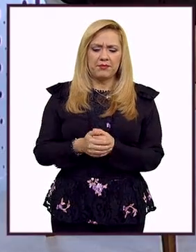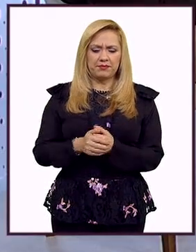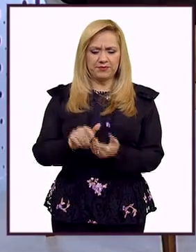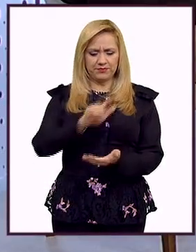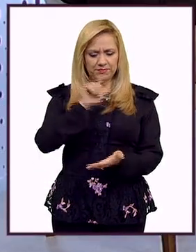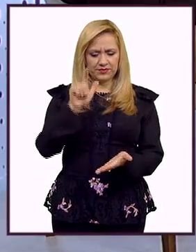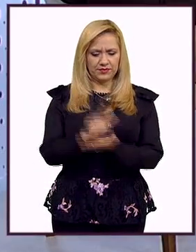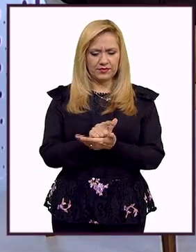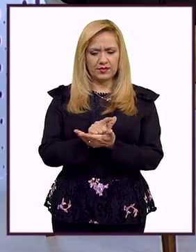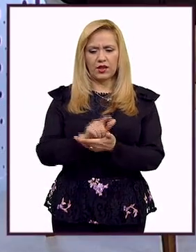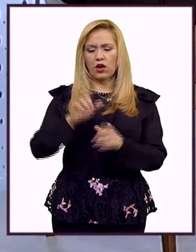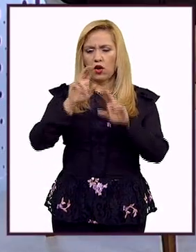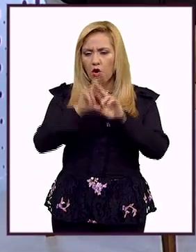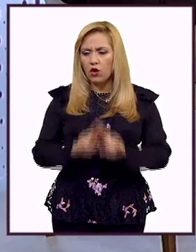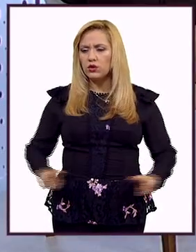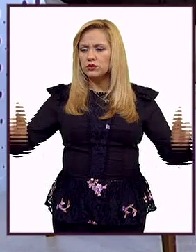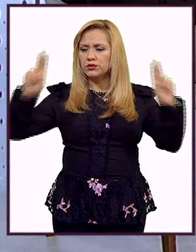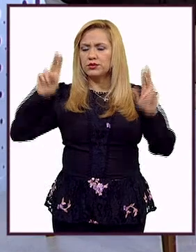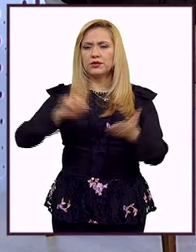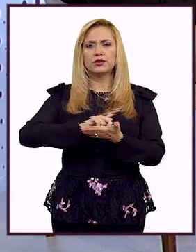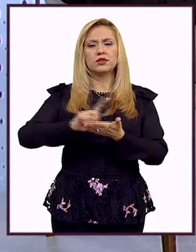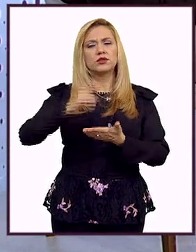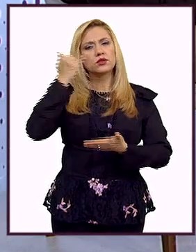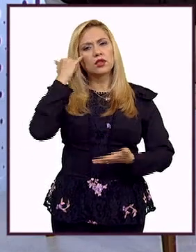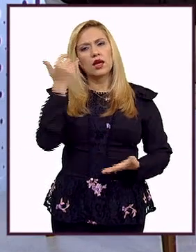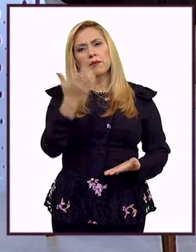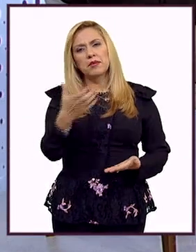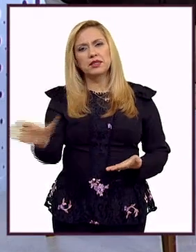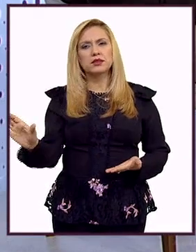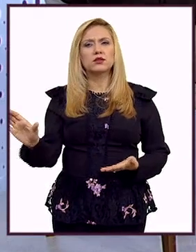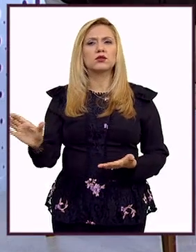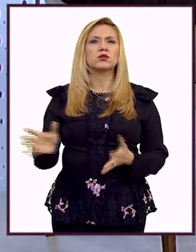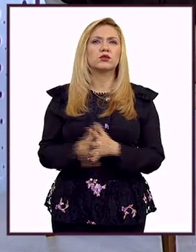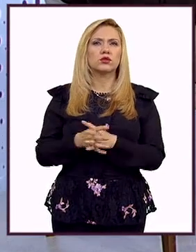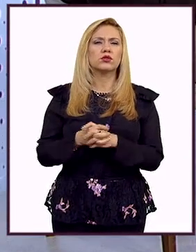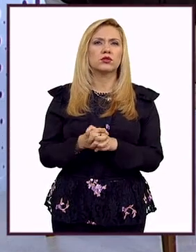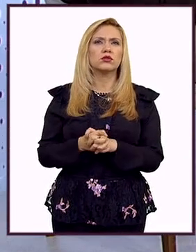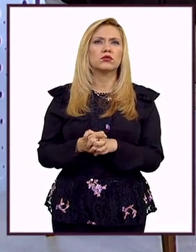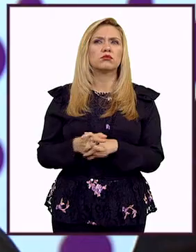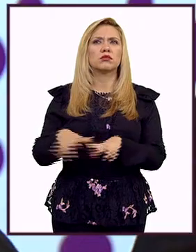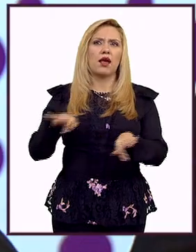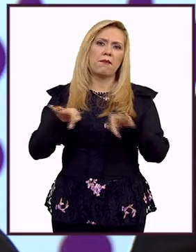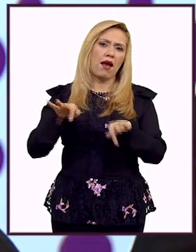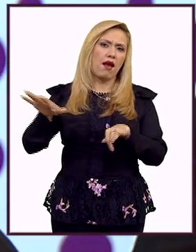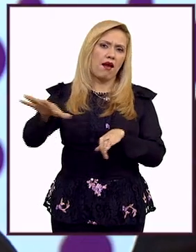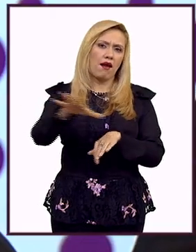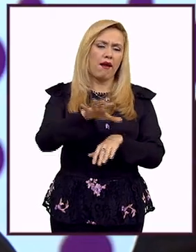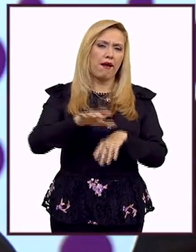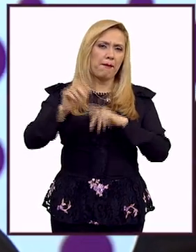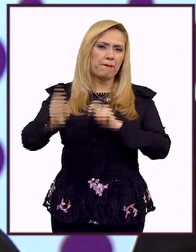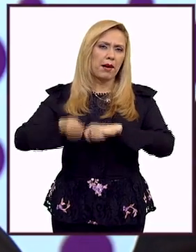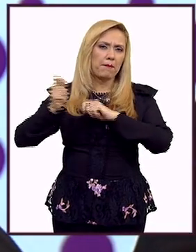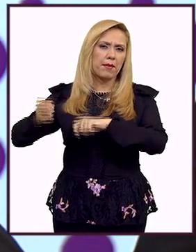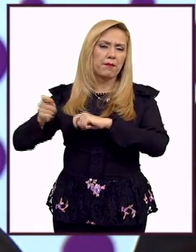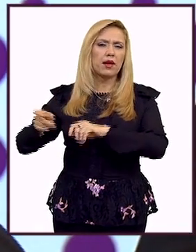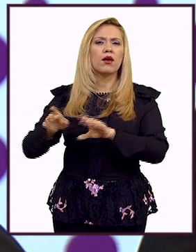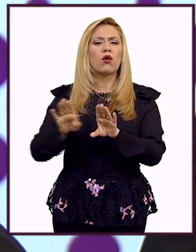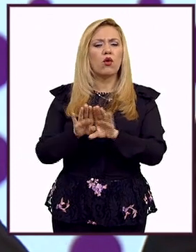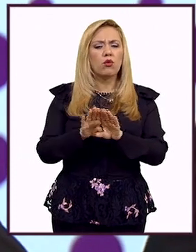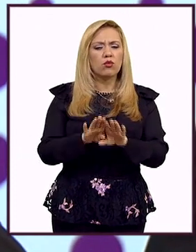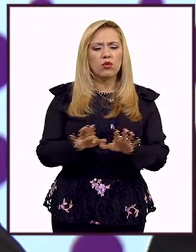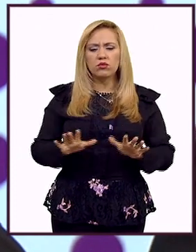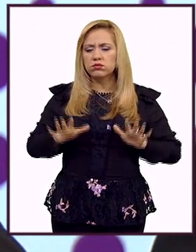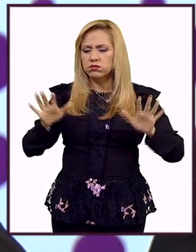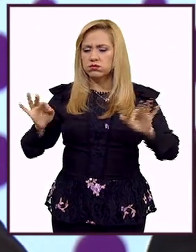Naciones Unidas sobre los Derechos de los Campesinos y otras personas que trabajan en zonas rurales, ¿nos podrías contar cómo surge esa declaración